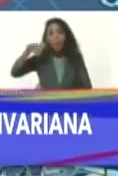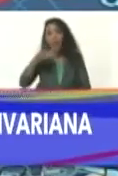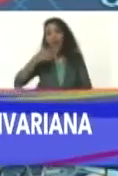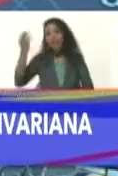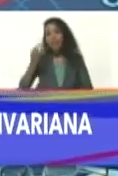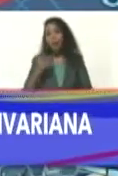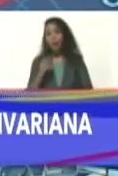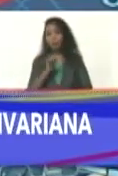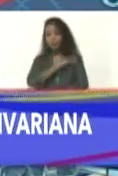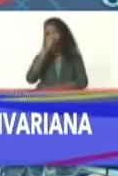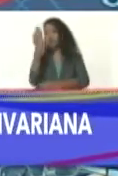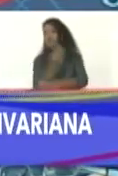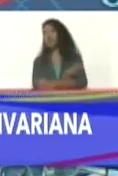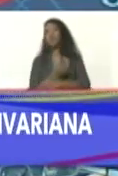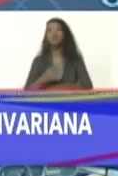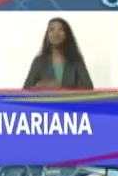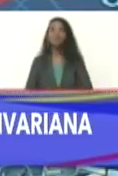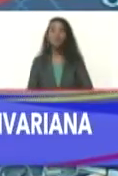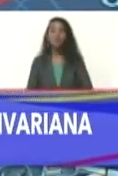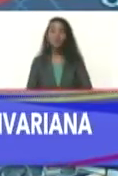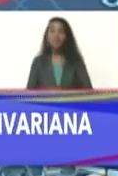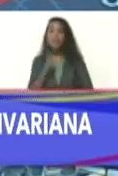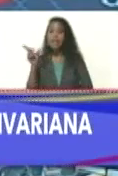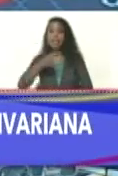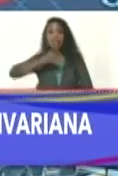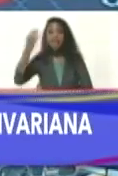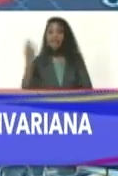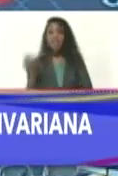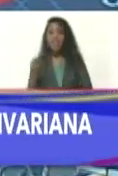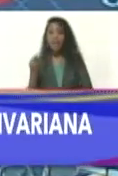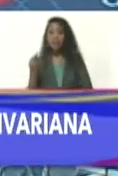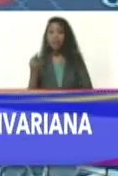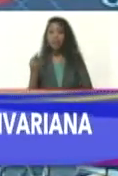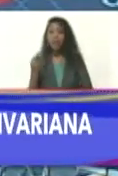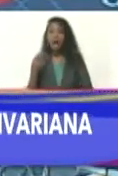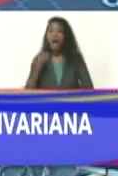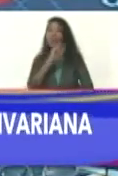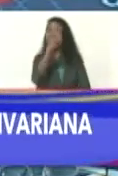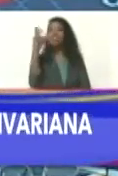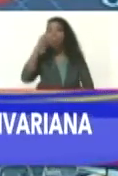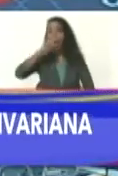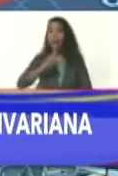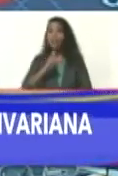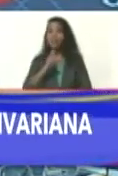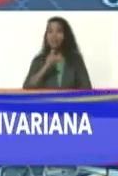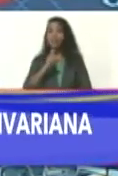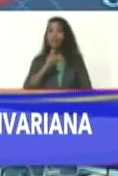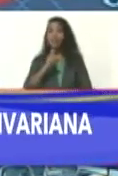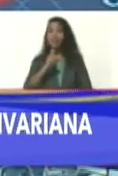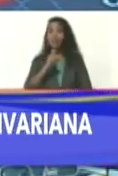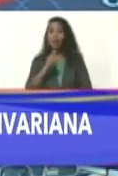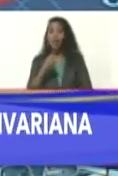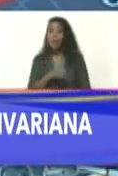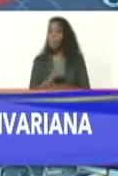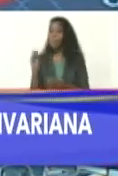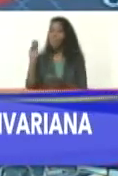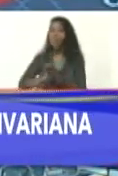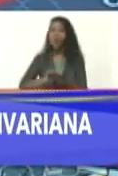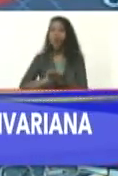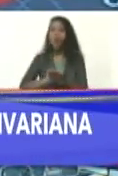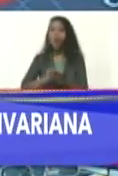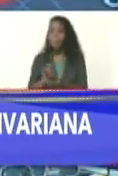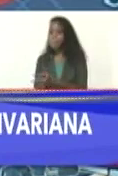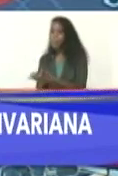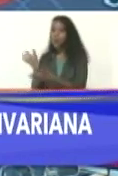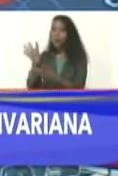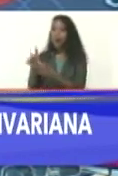verdad poderosa. Y esa verdad poderosa hace 200 años echó al